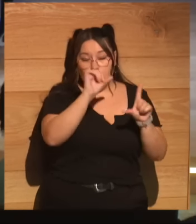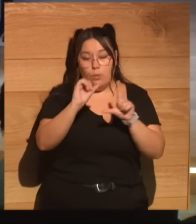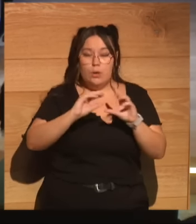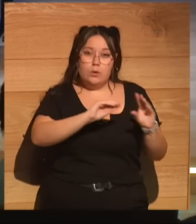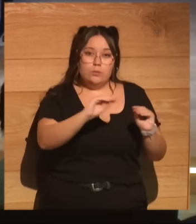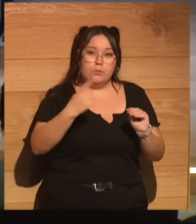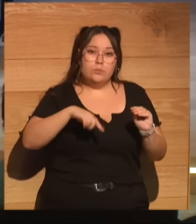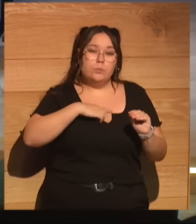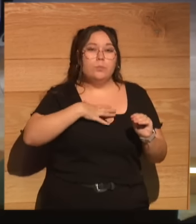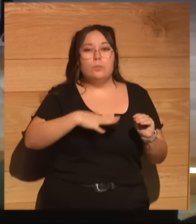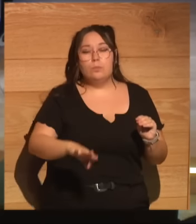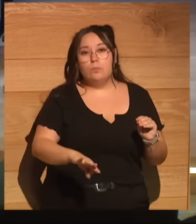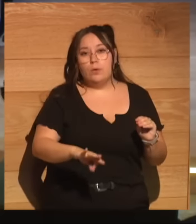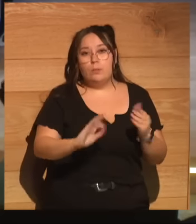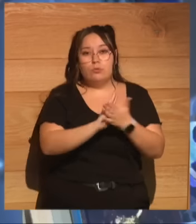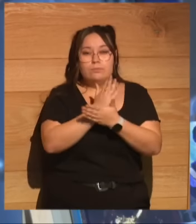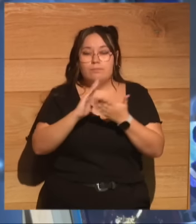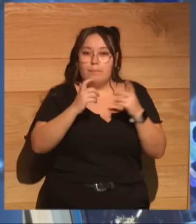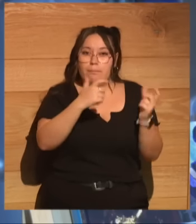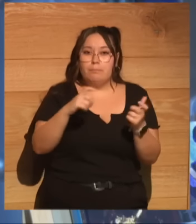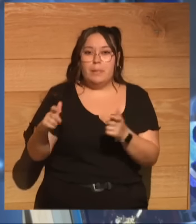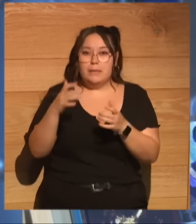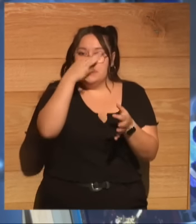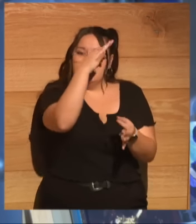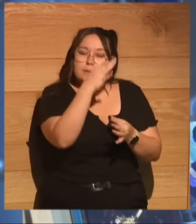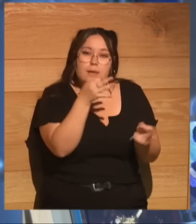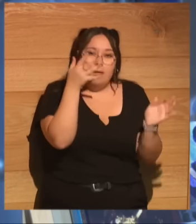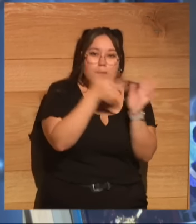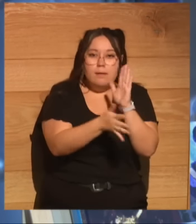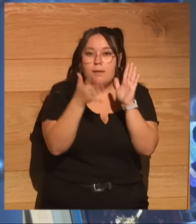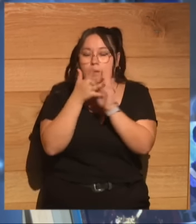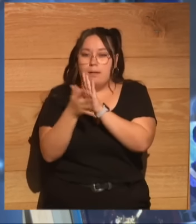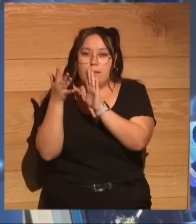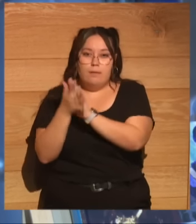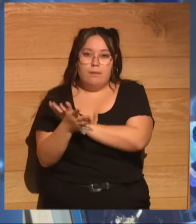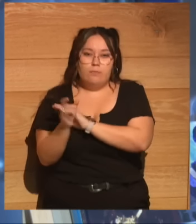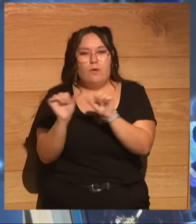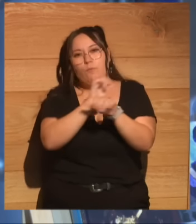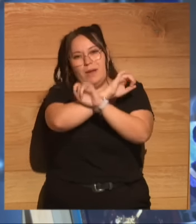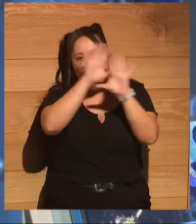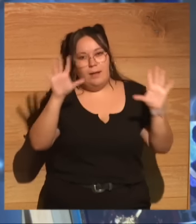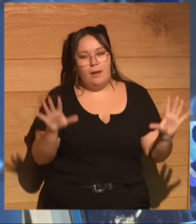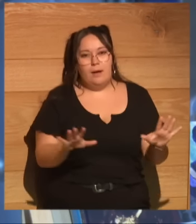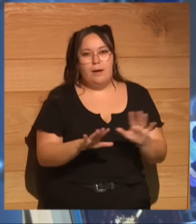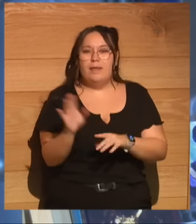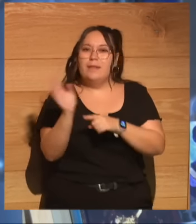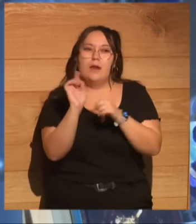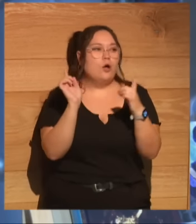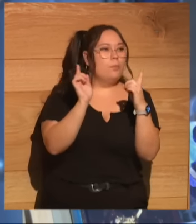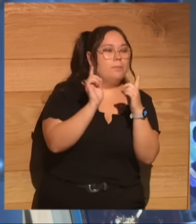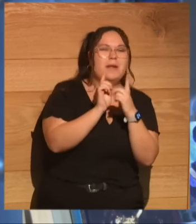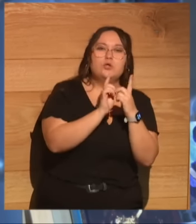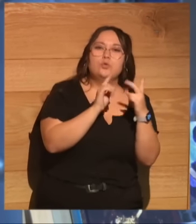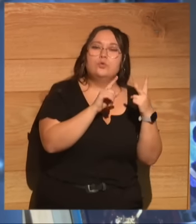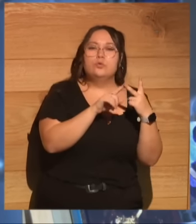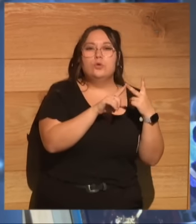a poder desgranar de forma más clara a qué nos referimos con esto de cineasta versus artista,